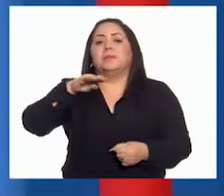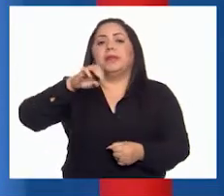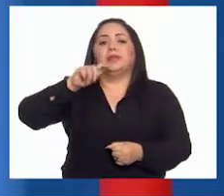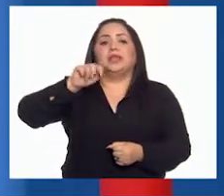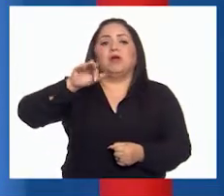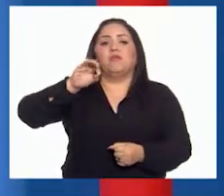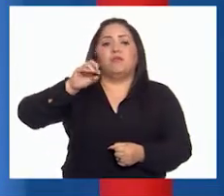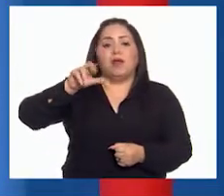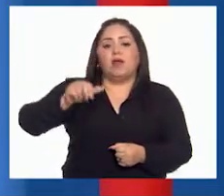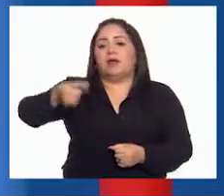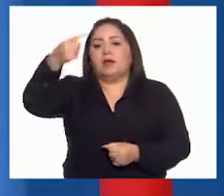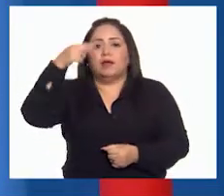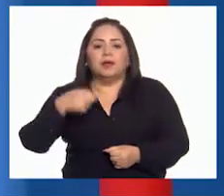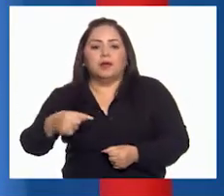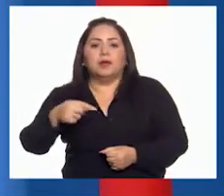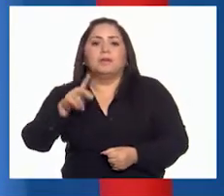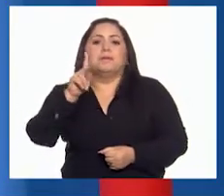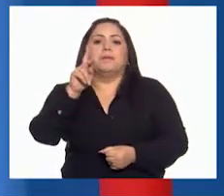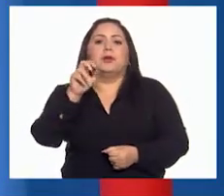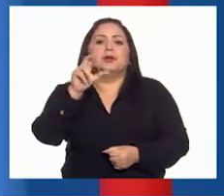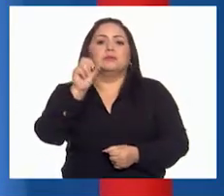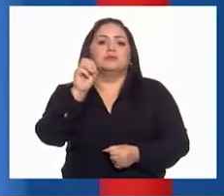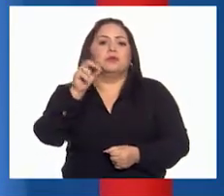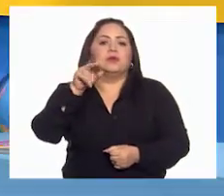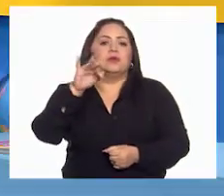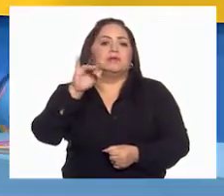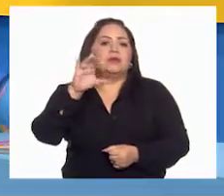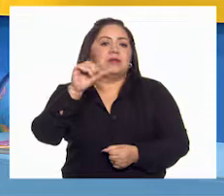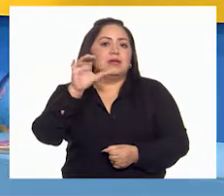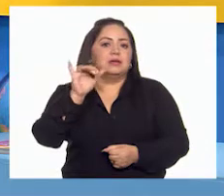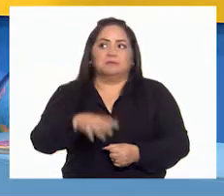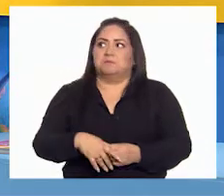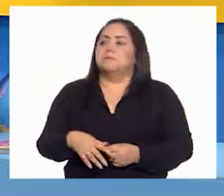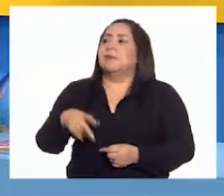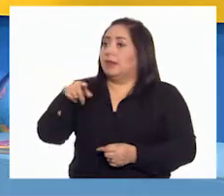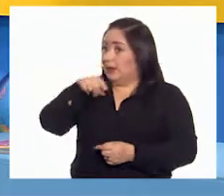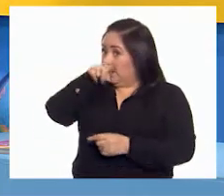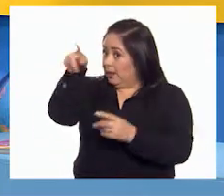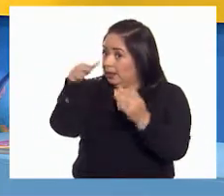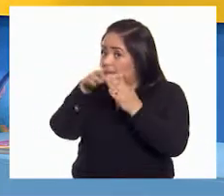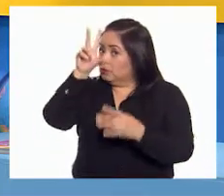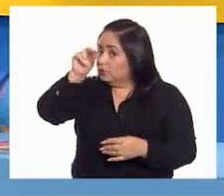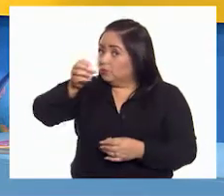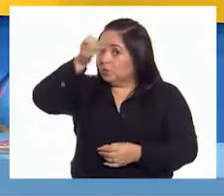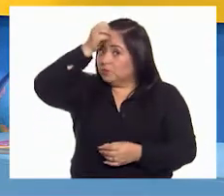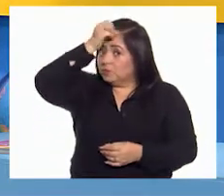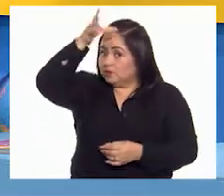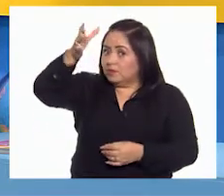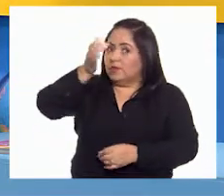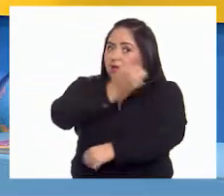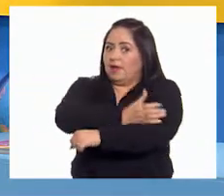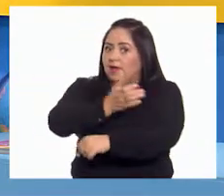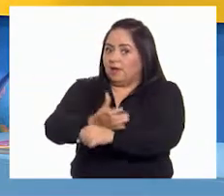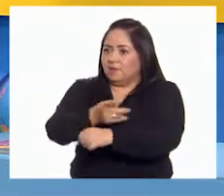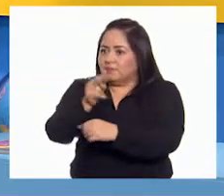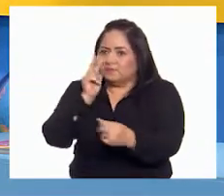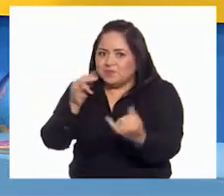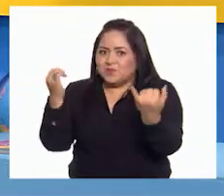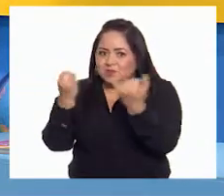metáfora y la otra es personificación. En casa, no olviden acompañarnos en el